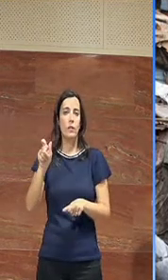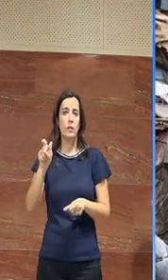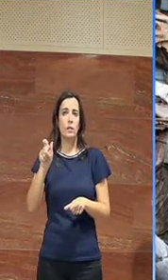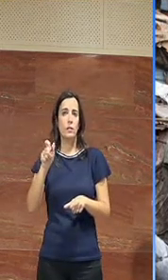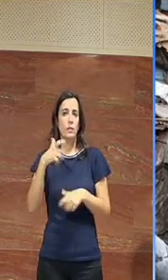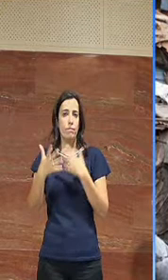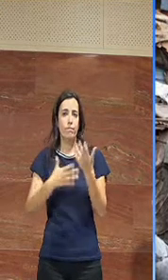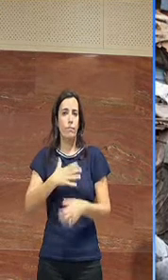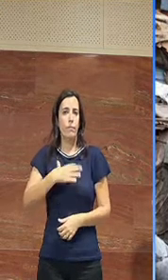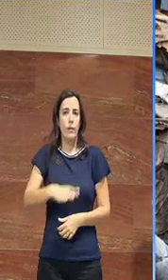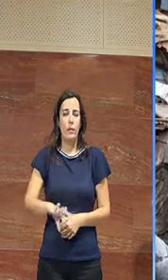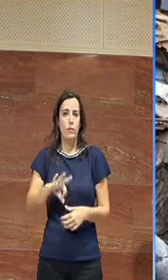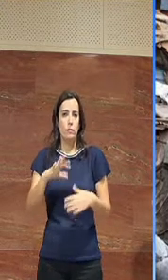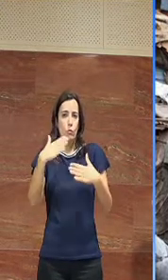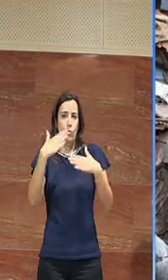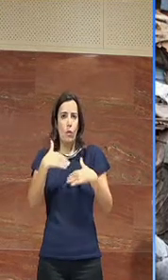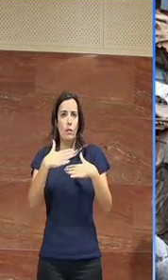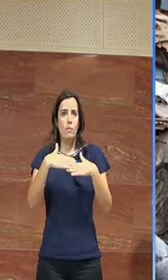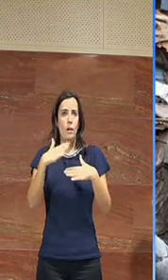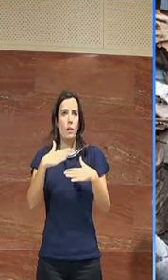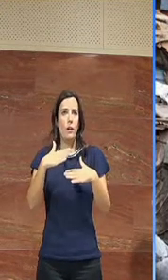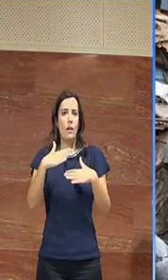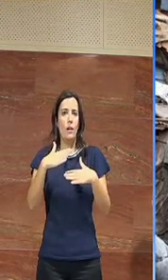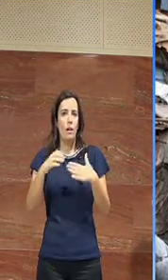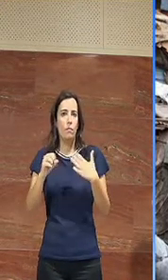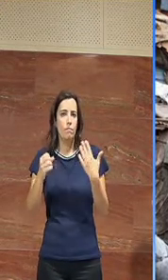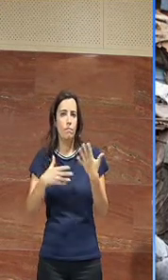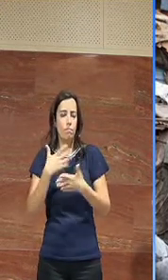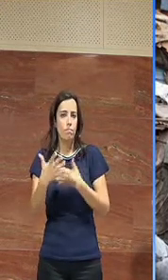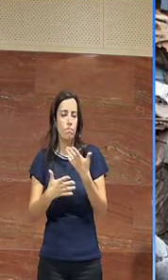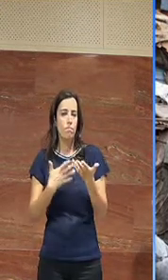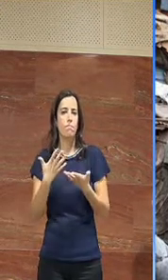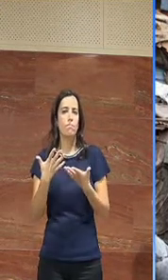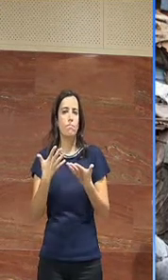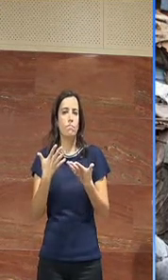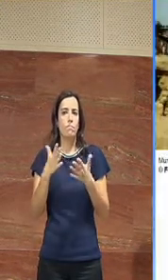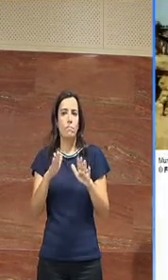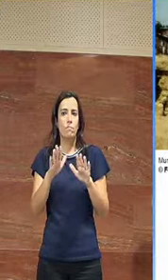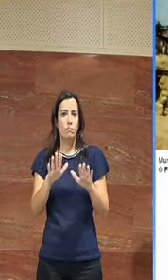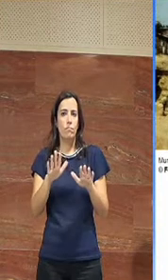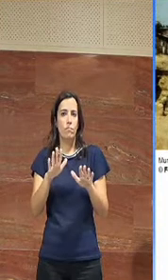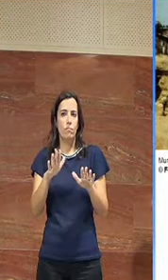tienen capacidad de evacuar ni de reciclar su presencia.